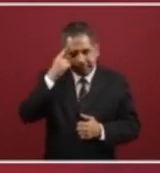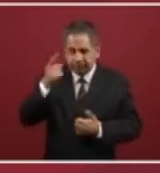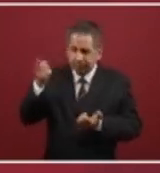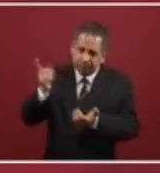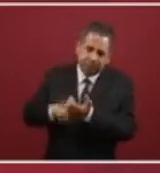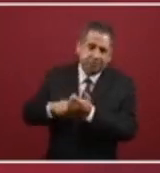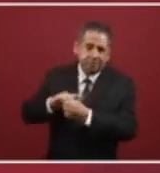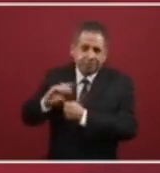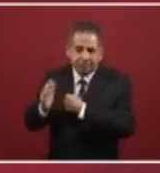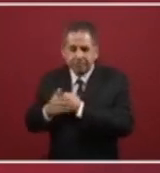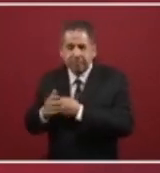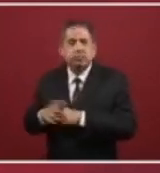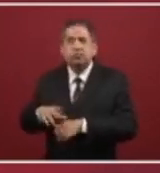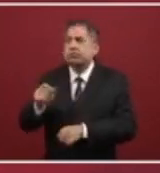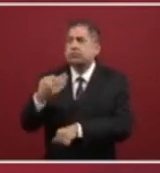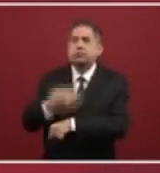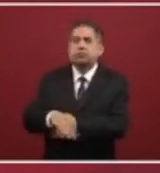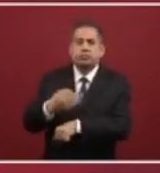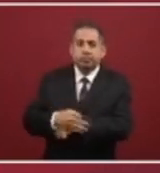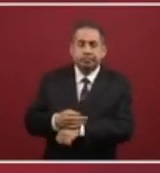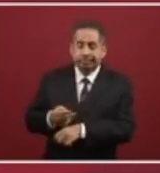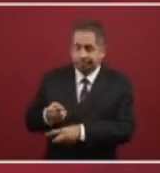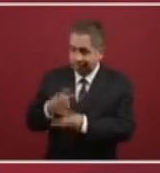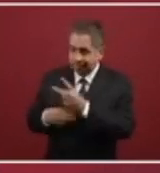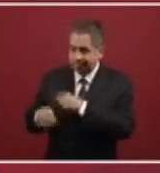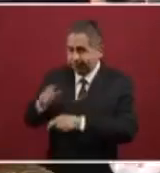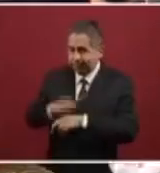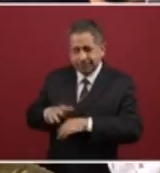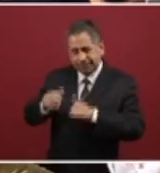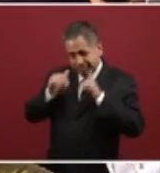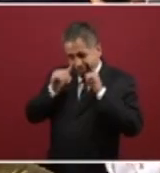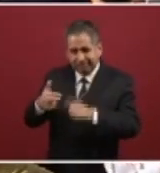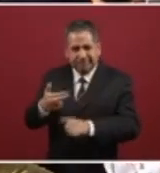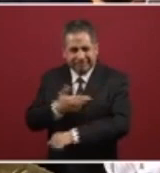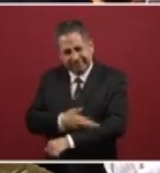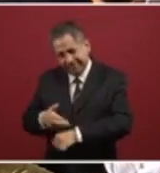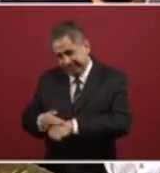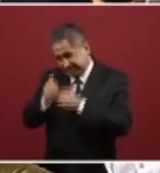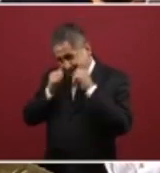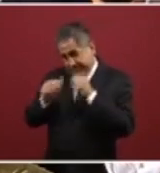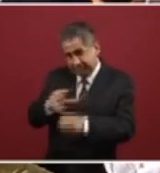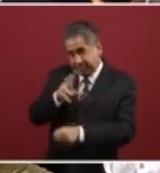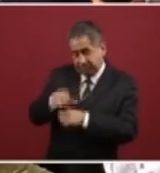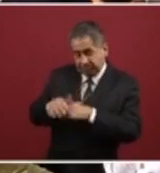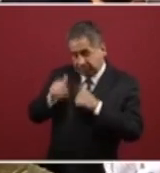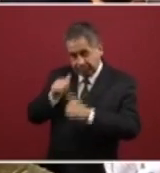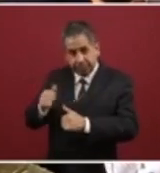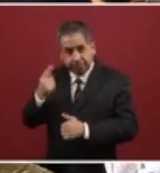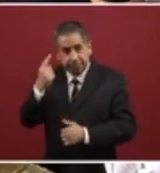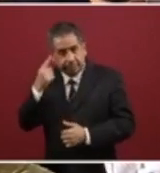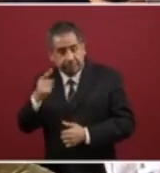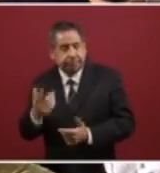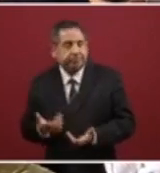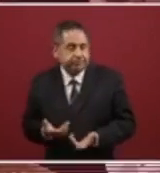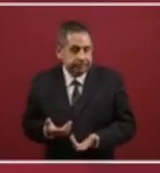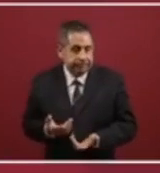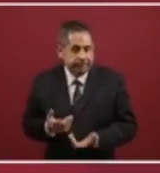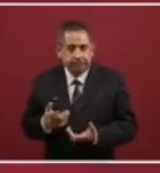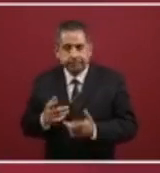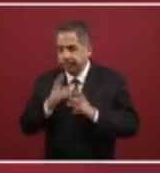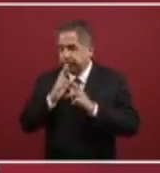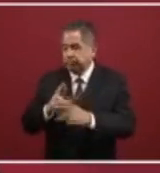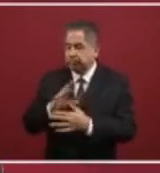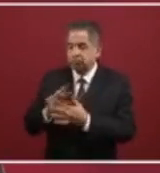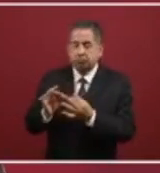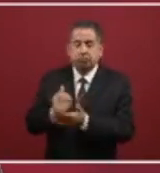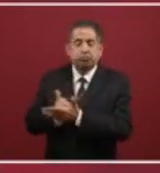fondo, no es algo temporal y va a requerir una respuesta más compleja para poderle dar una respuesta